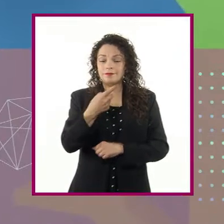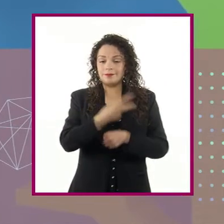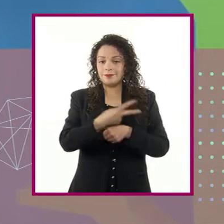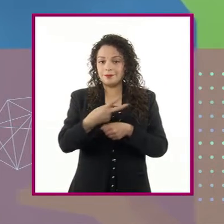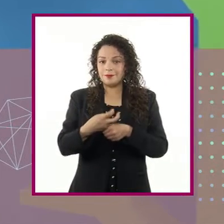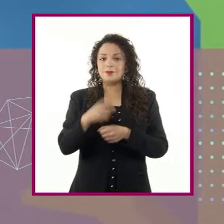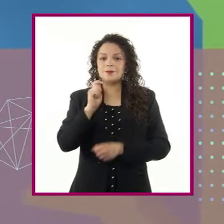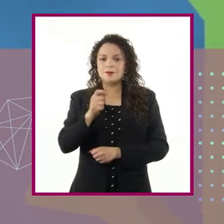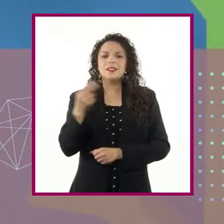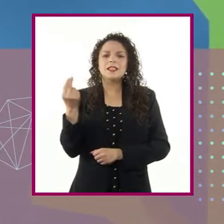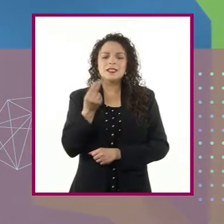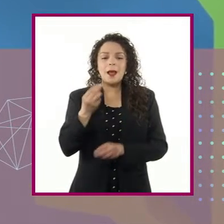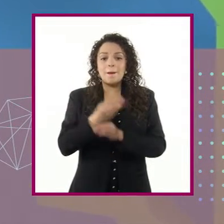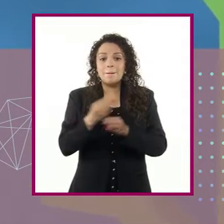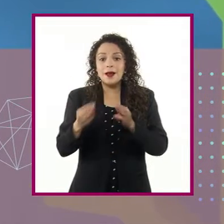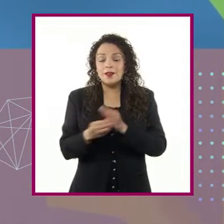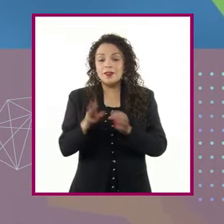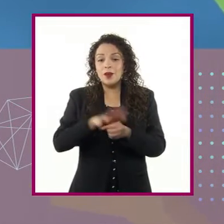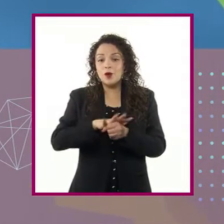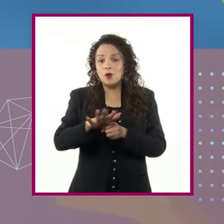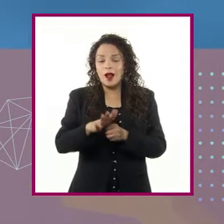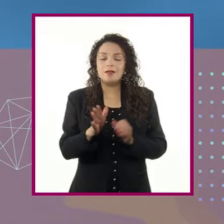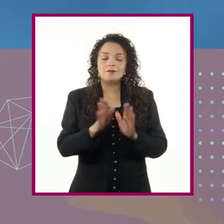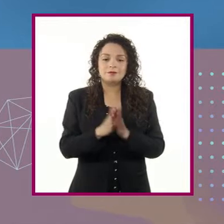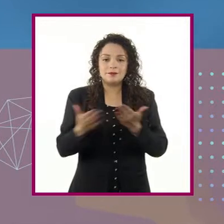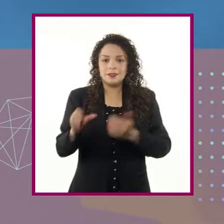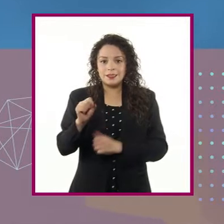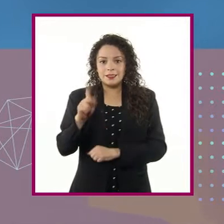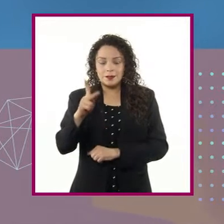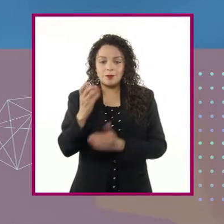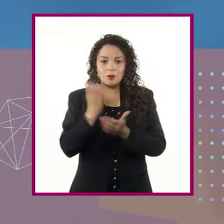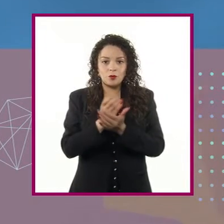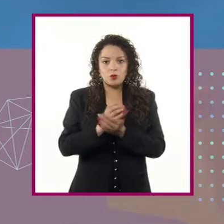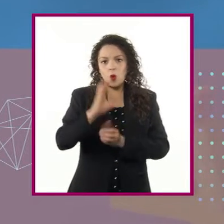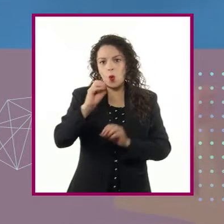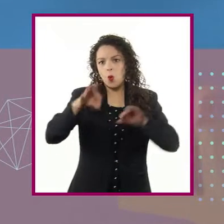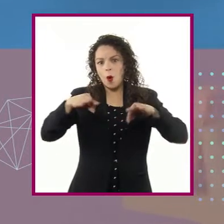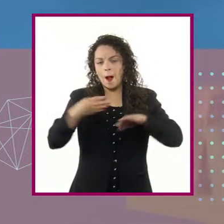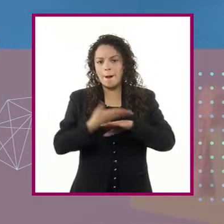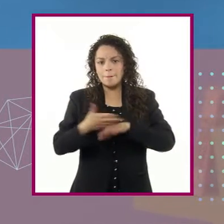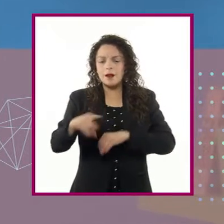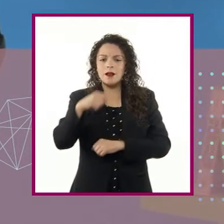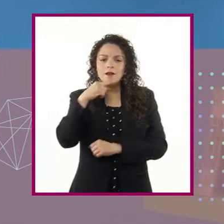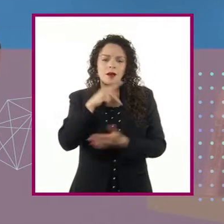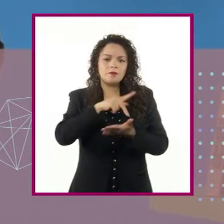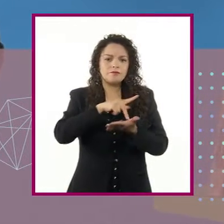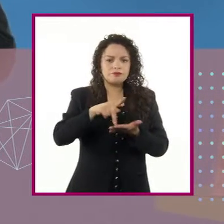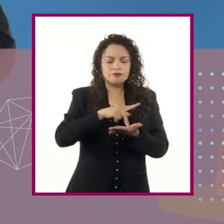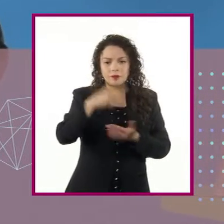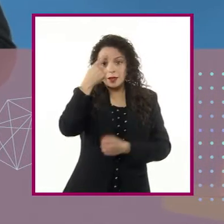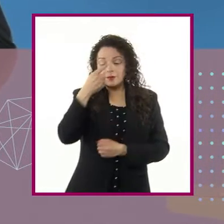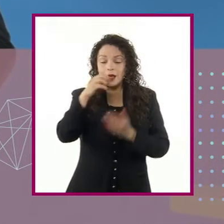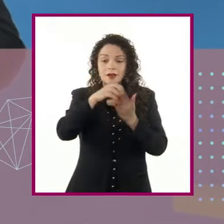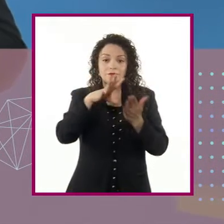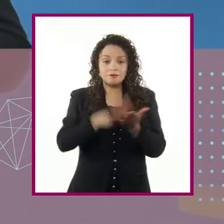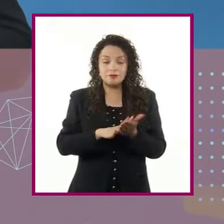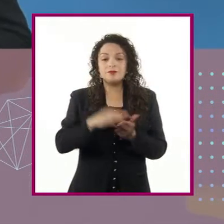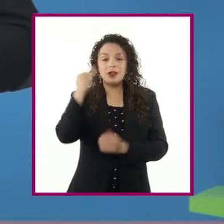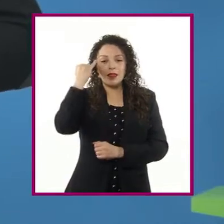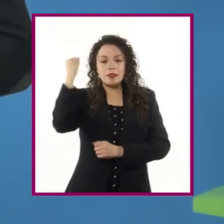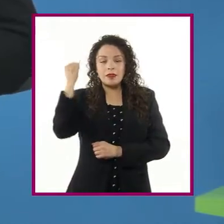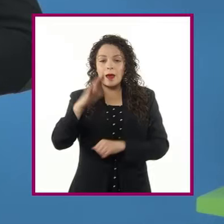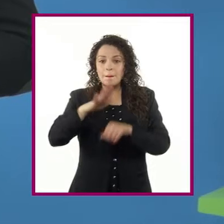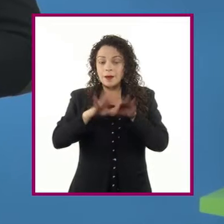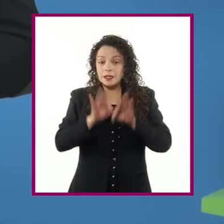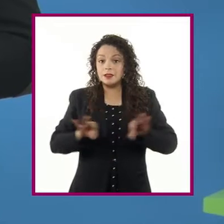tener cerca su libro de texto, cuaderno u hojas blancas y lápiz o bolígrafo para registrar las ideas